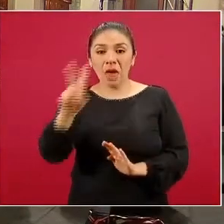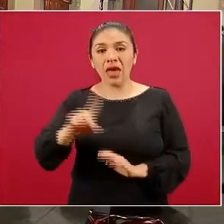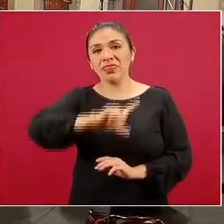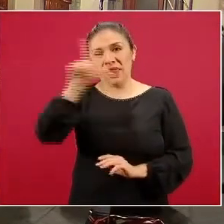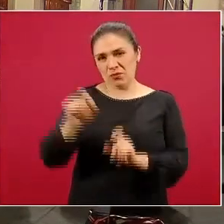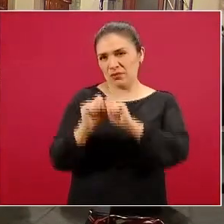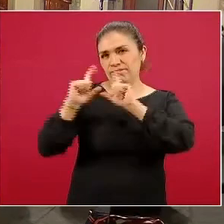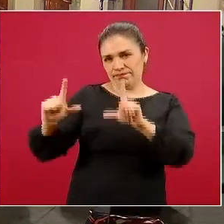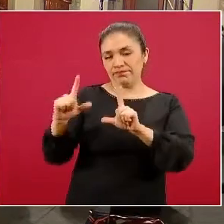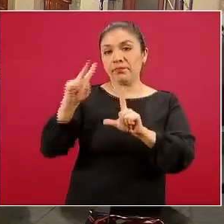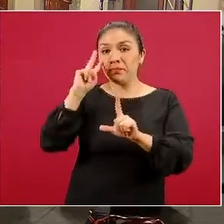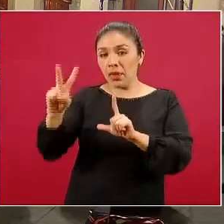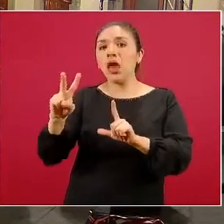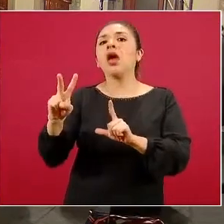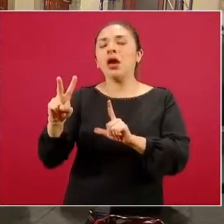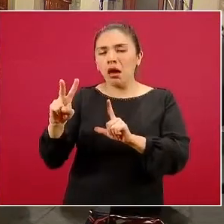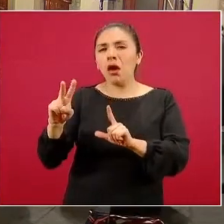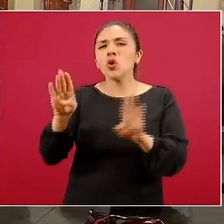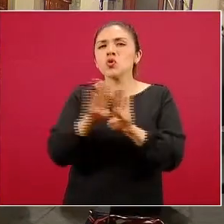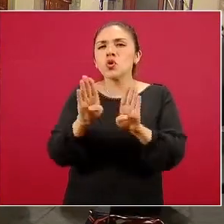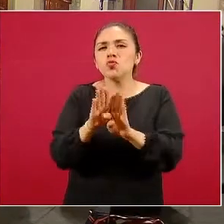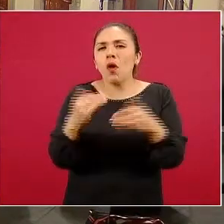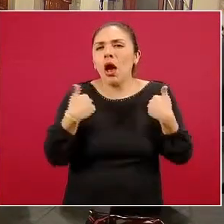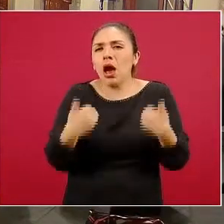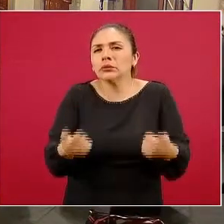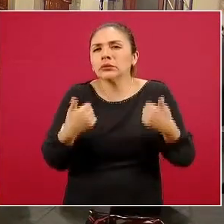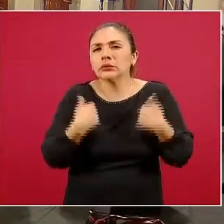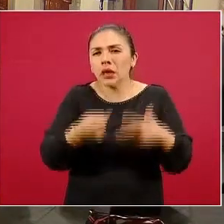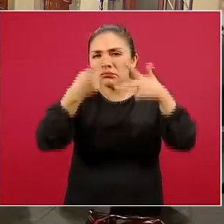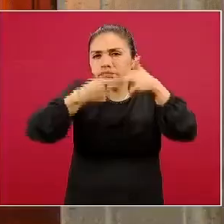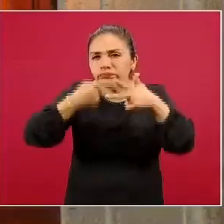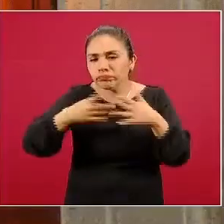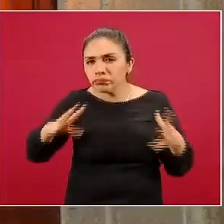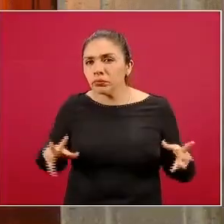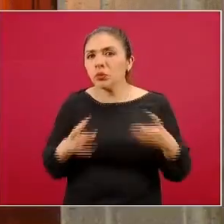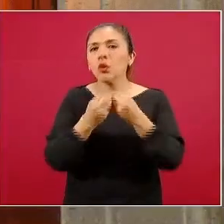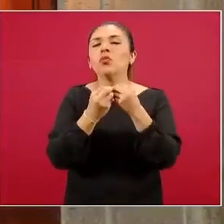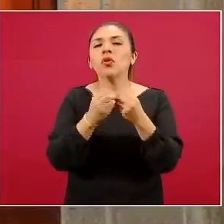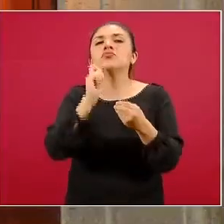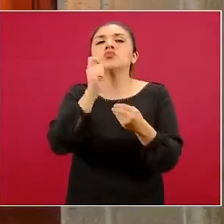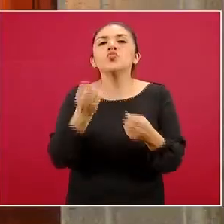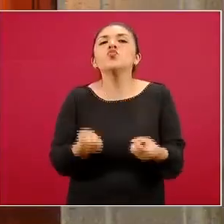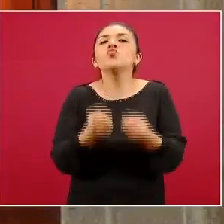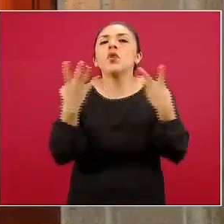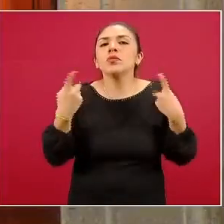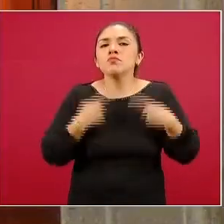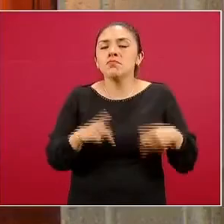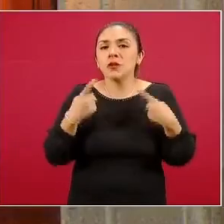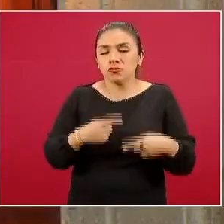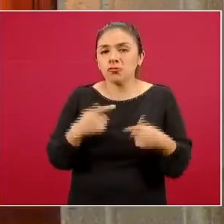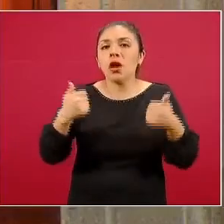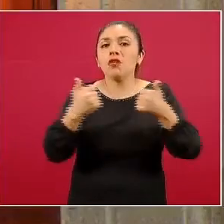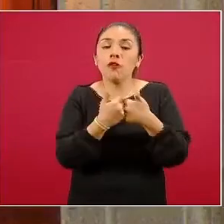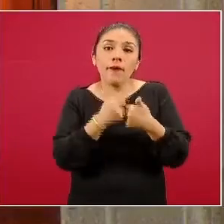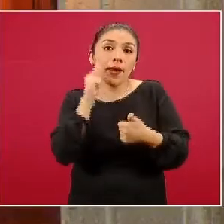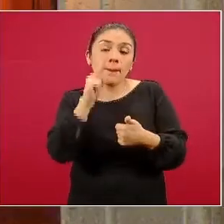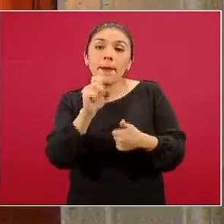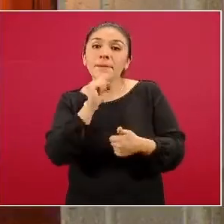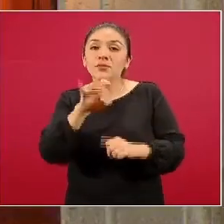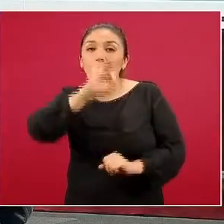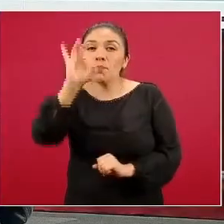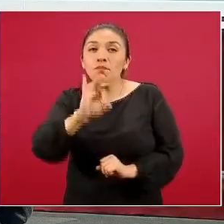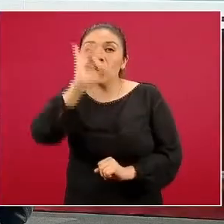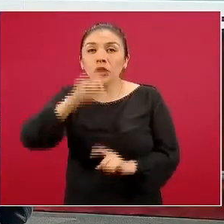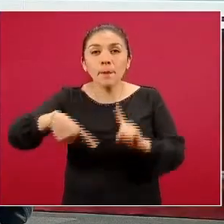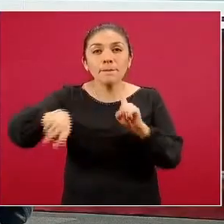diapositivas posteriores, podremos hacer la estimación correspondiente de casos precisamente basados en el porcentaje